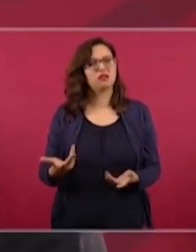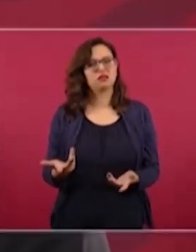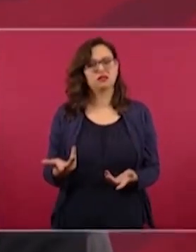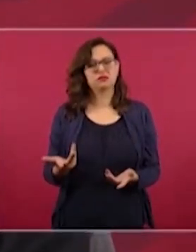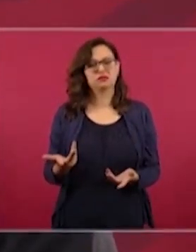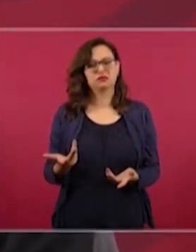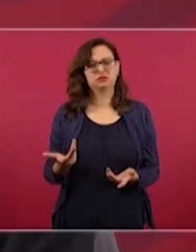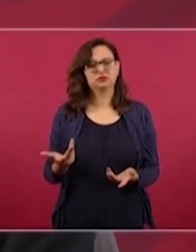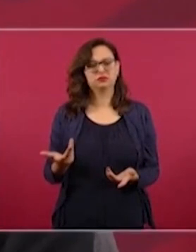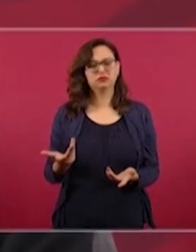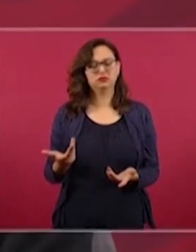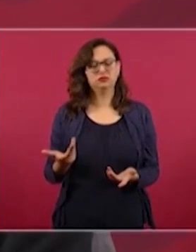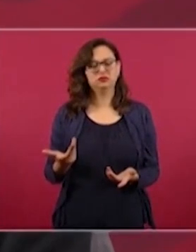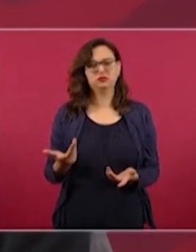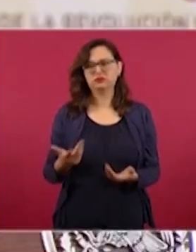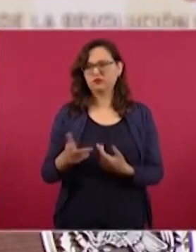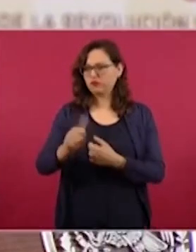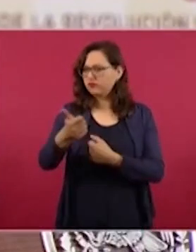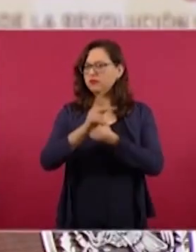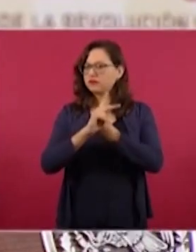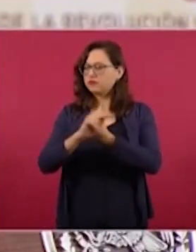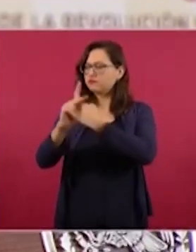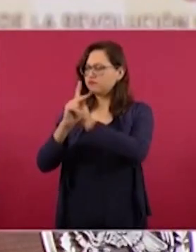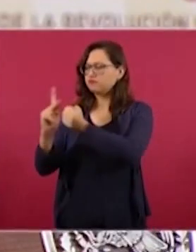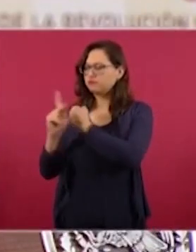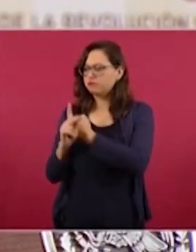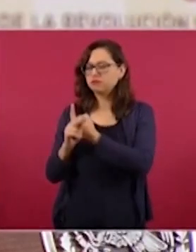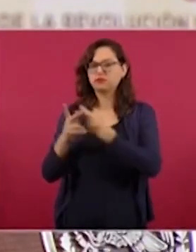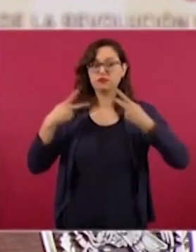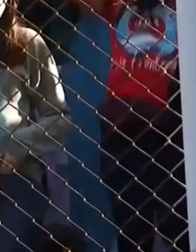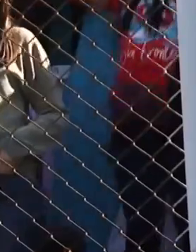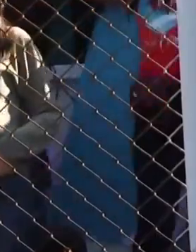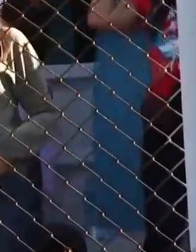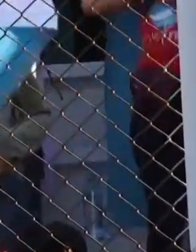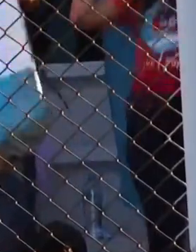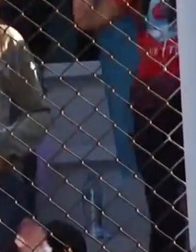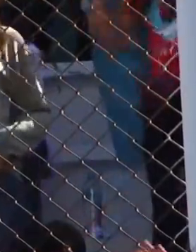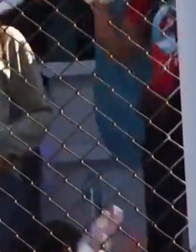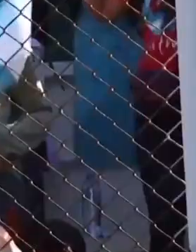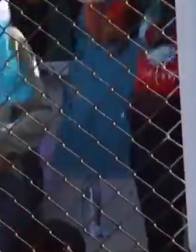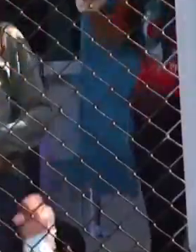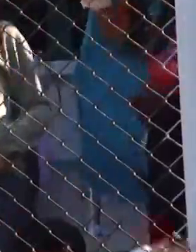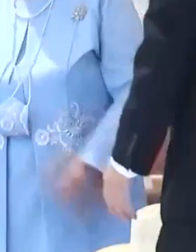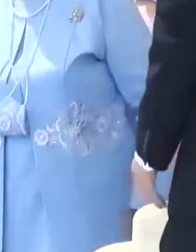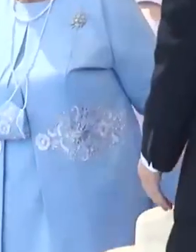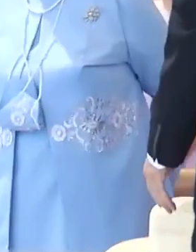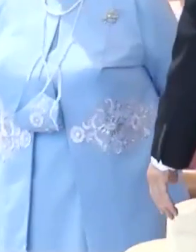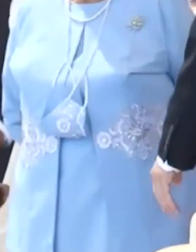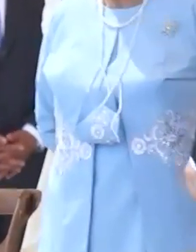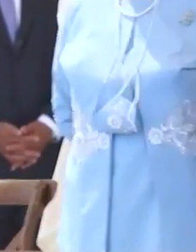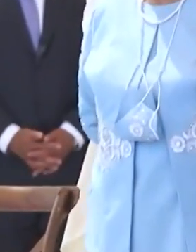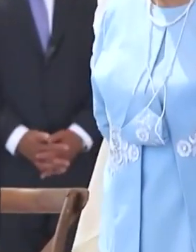ah las naciones y a sus pueblos tal como el mandatario de méxico la hondureña xiomara